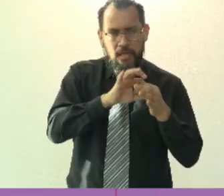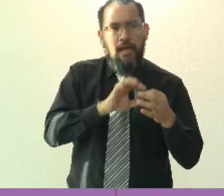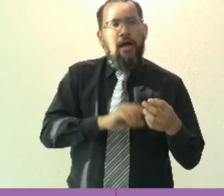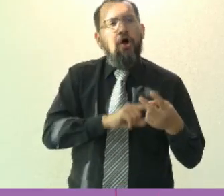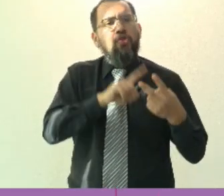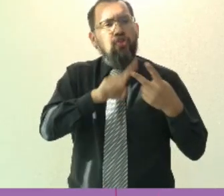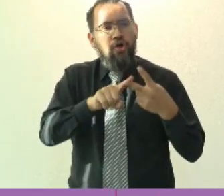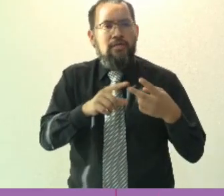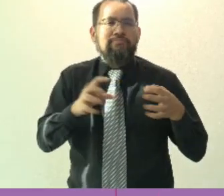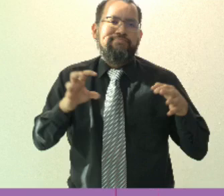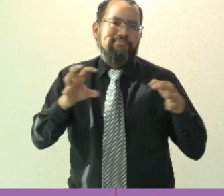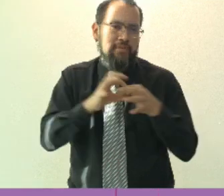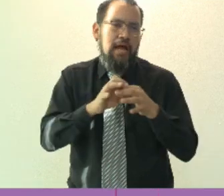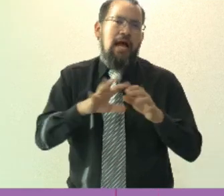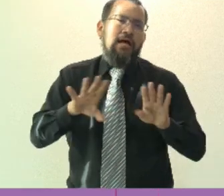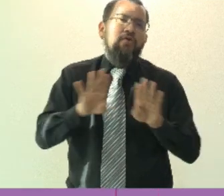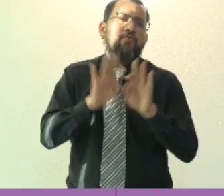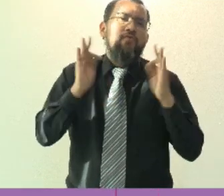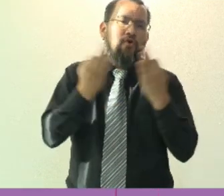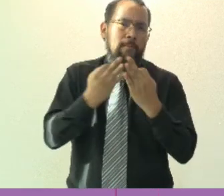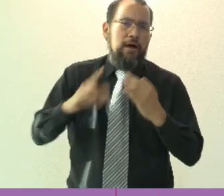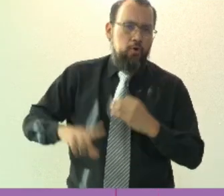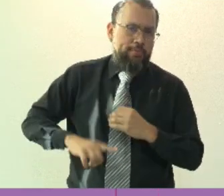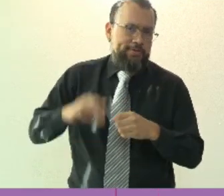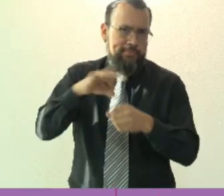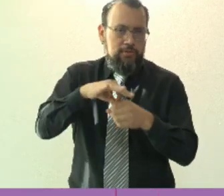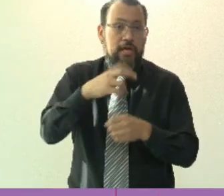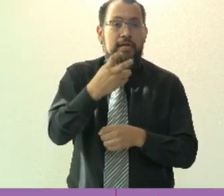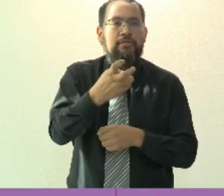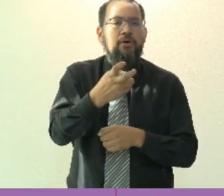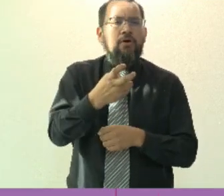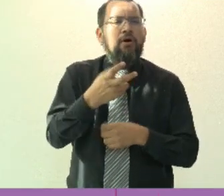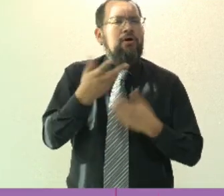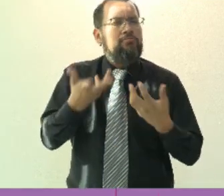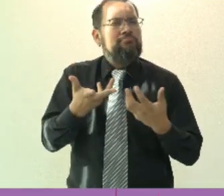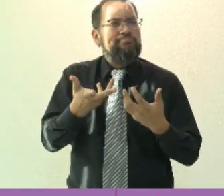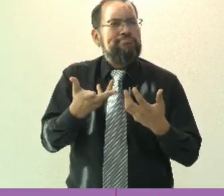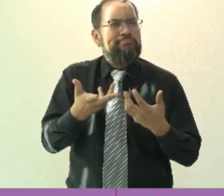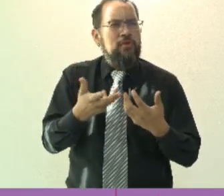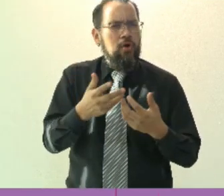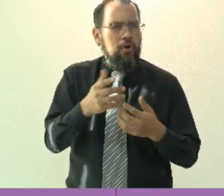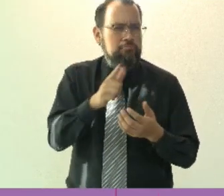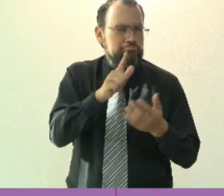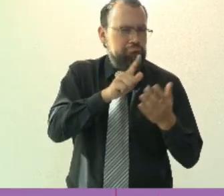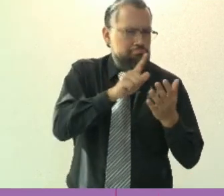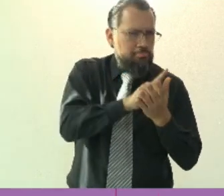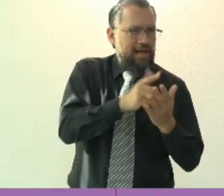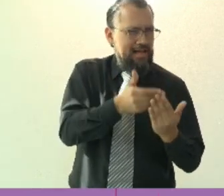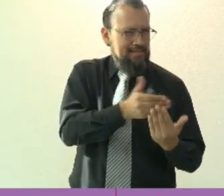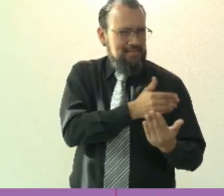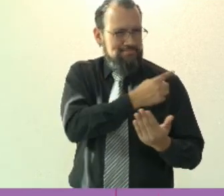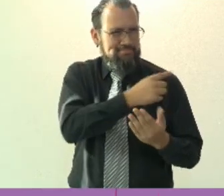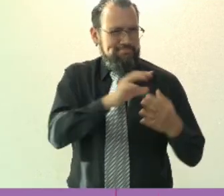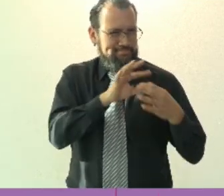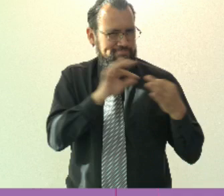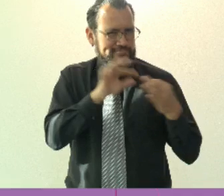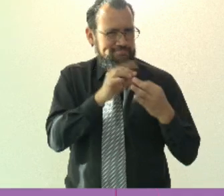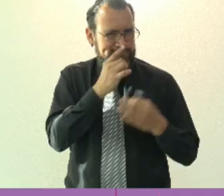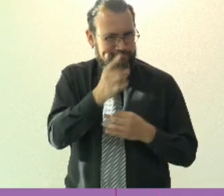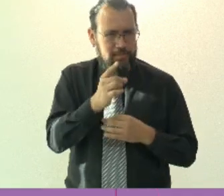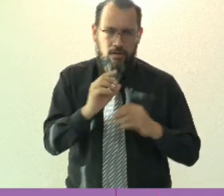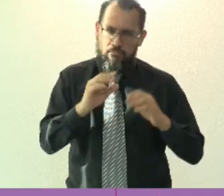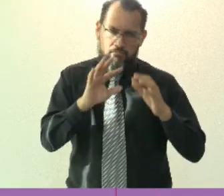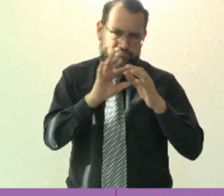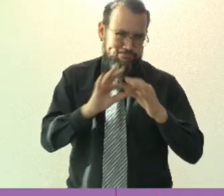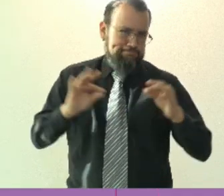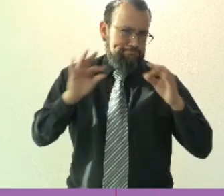fuertemente democrático. El componente jurídico, los dos panelistas que antecedieron lo han dicho